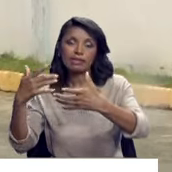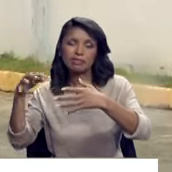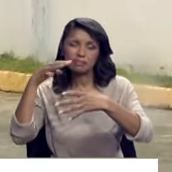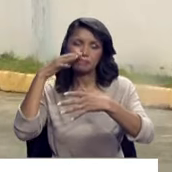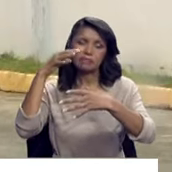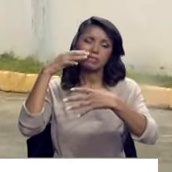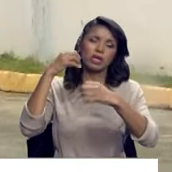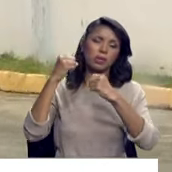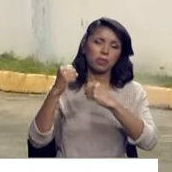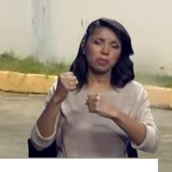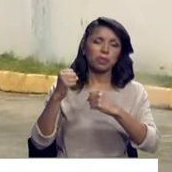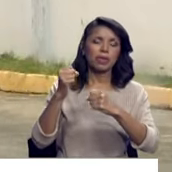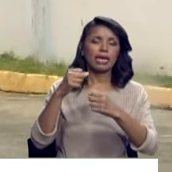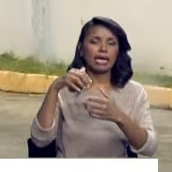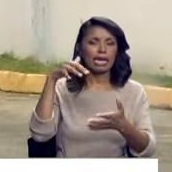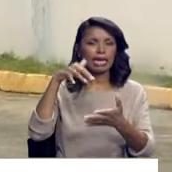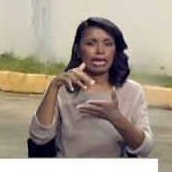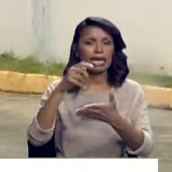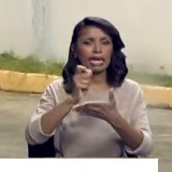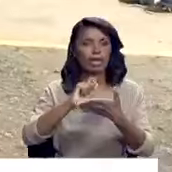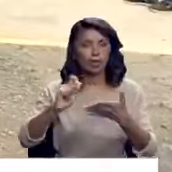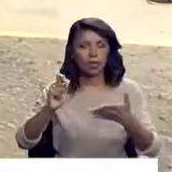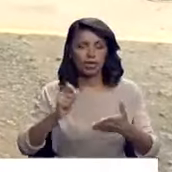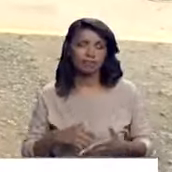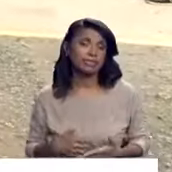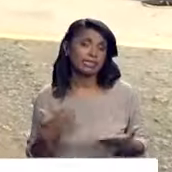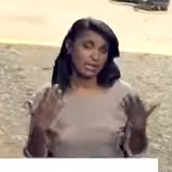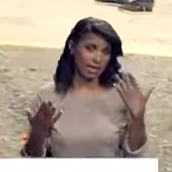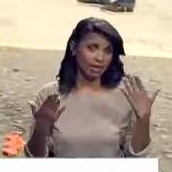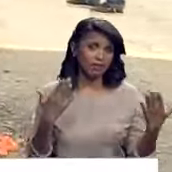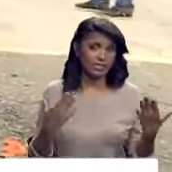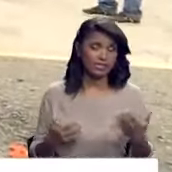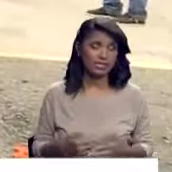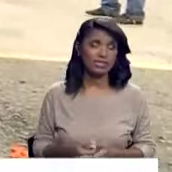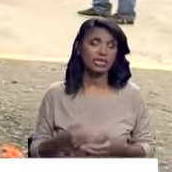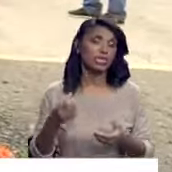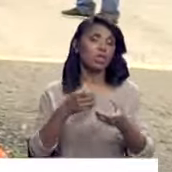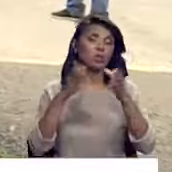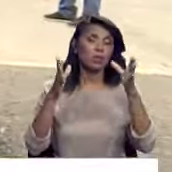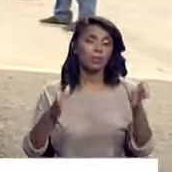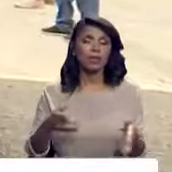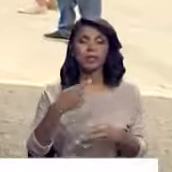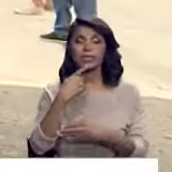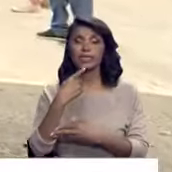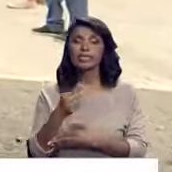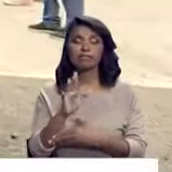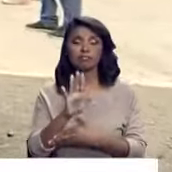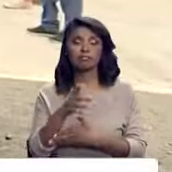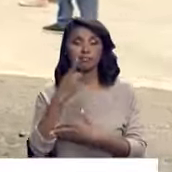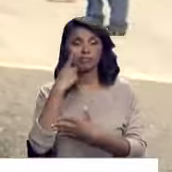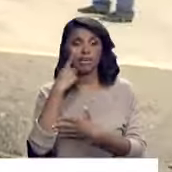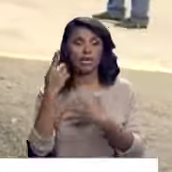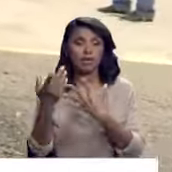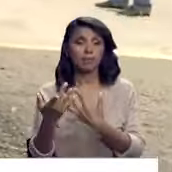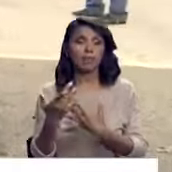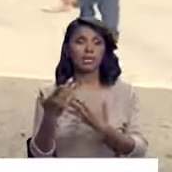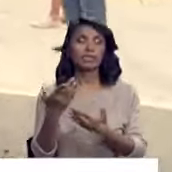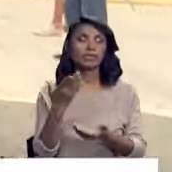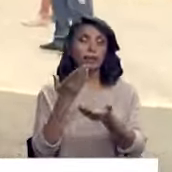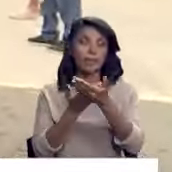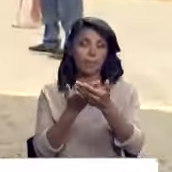pues precisamente afectando o el olor llega hasta acá, y que los bomberos le han dicho que van a esperar hacer la prueba